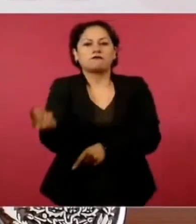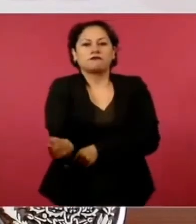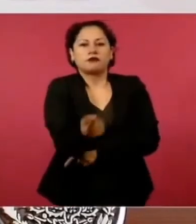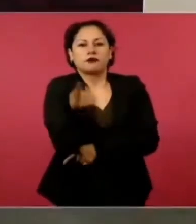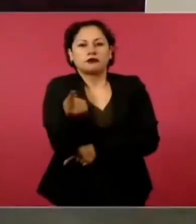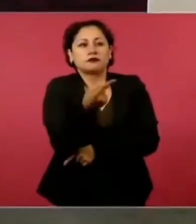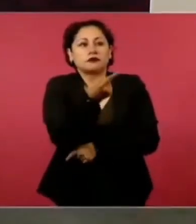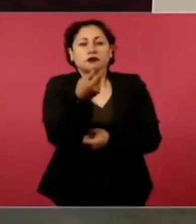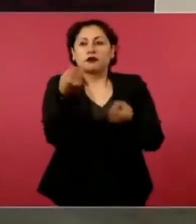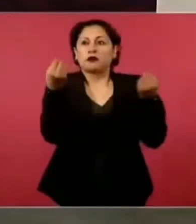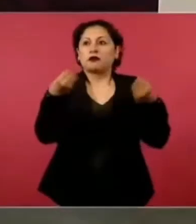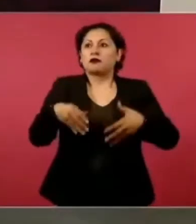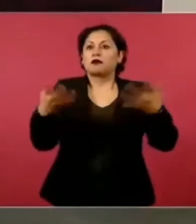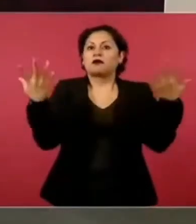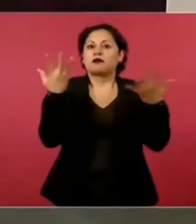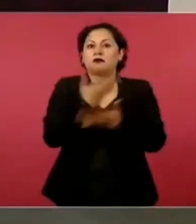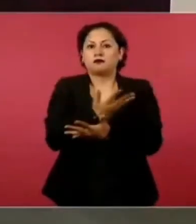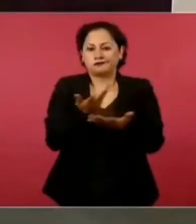chauvinismo,